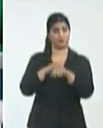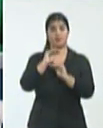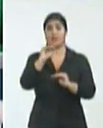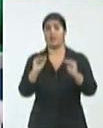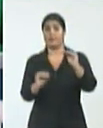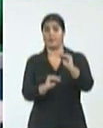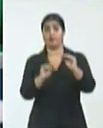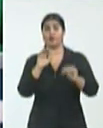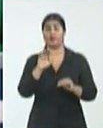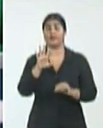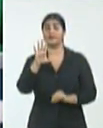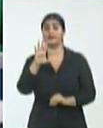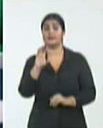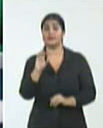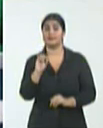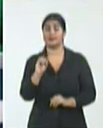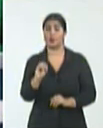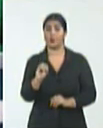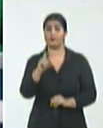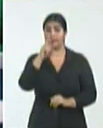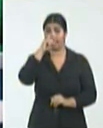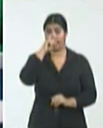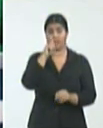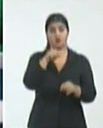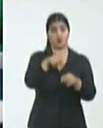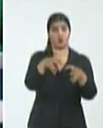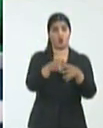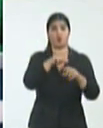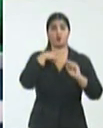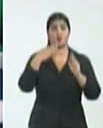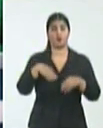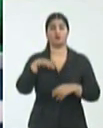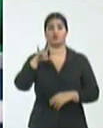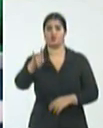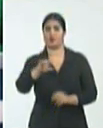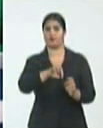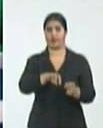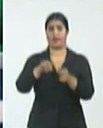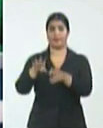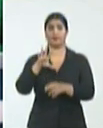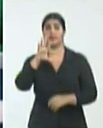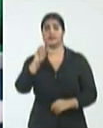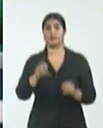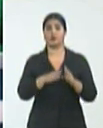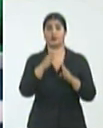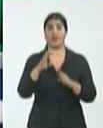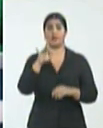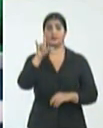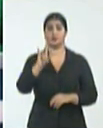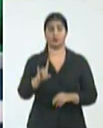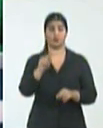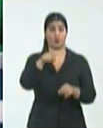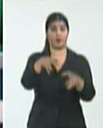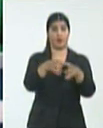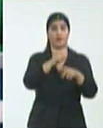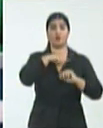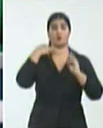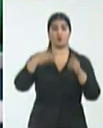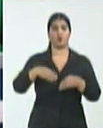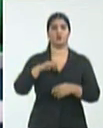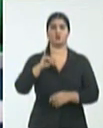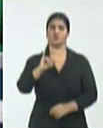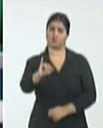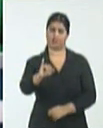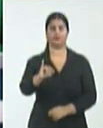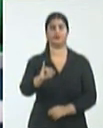50 fallecen 9 personas y entre 50 y 59 fallecen 6 personas. Lo